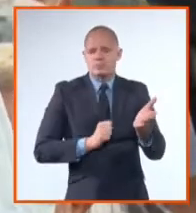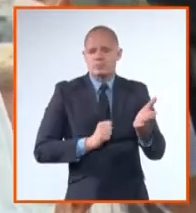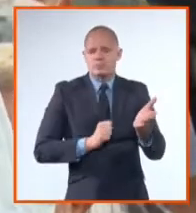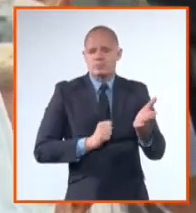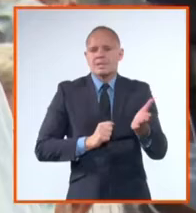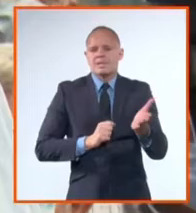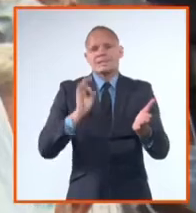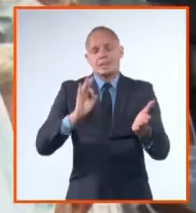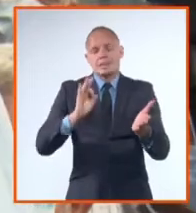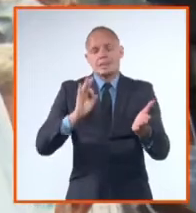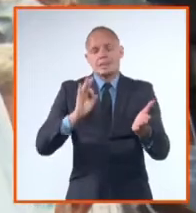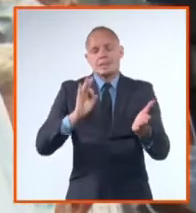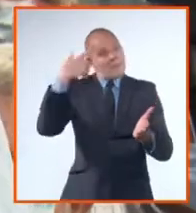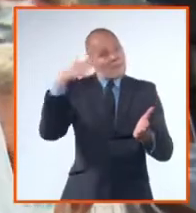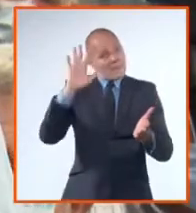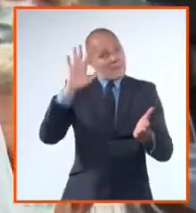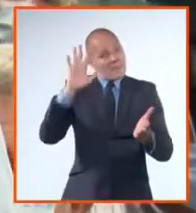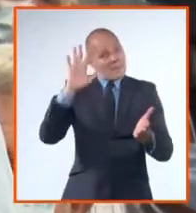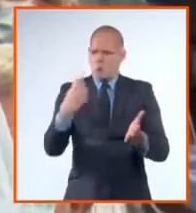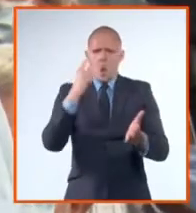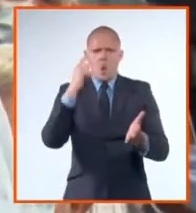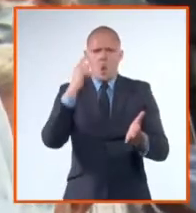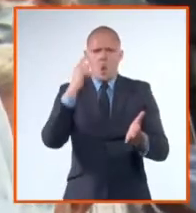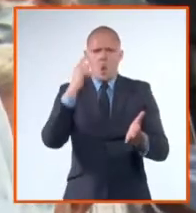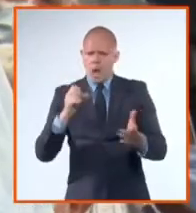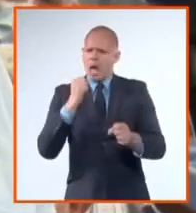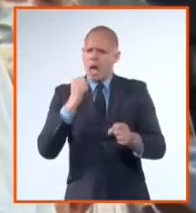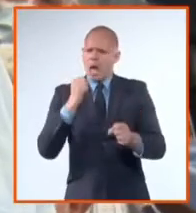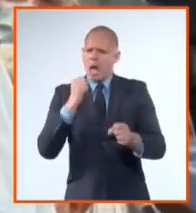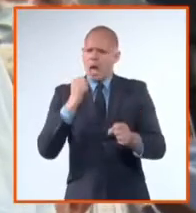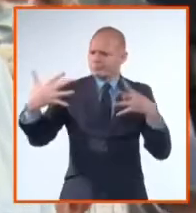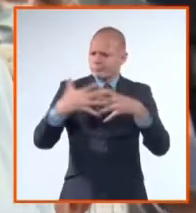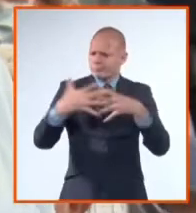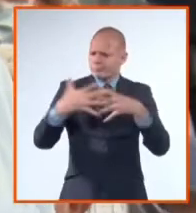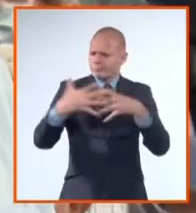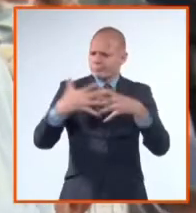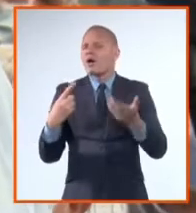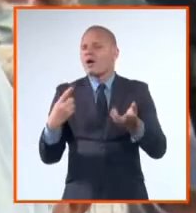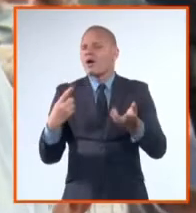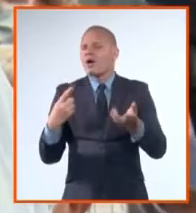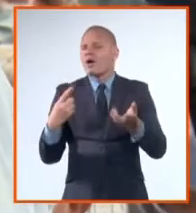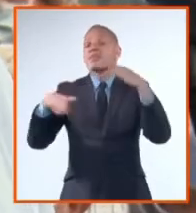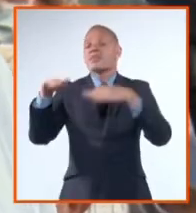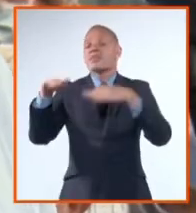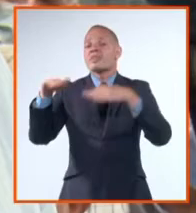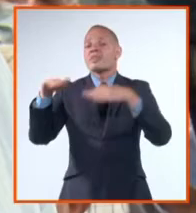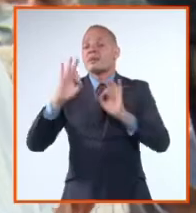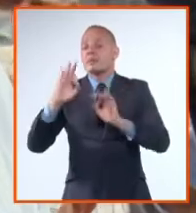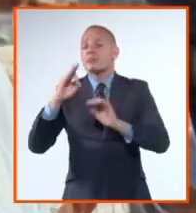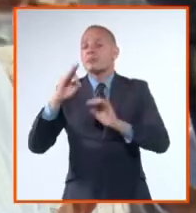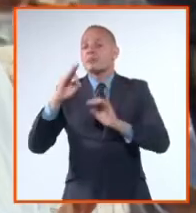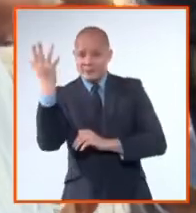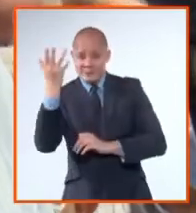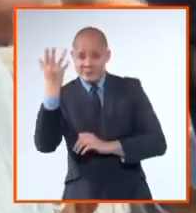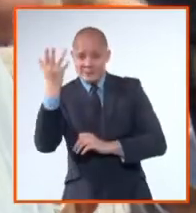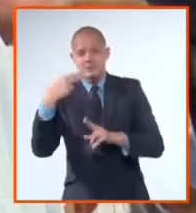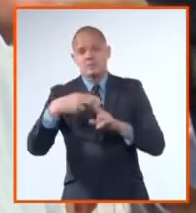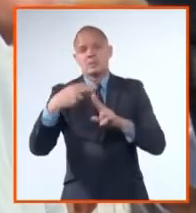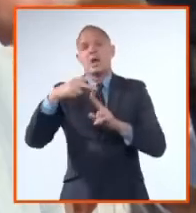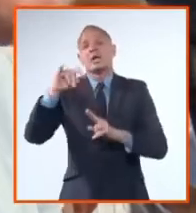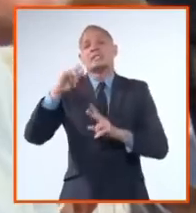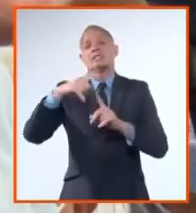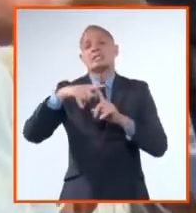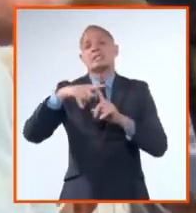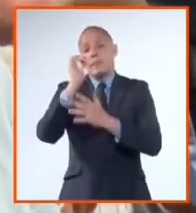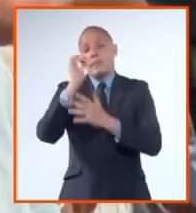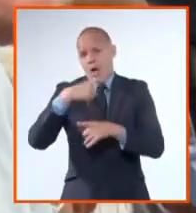independientemente de que tenemos intensas relaciones de trabajo y muy buenas con el Sigma, nosotros pensamos que la academia, por